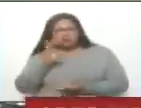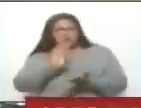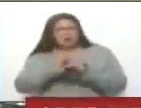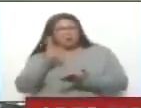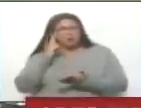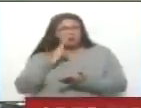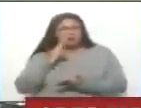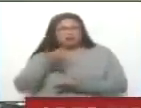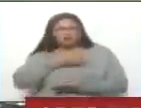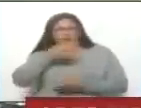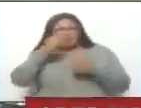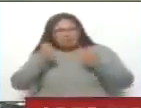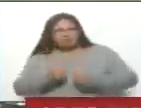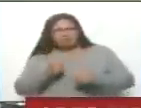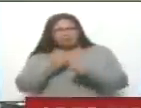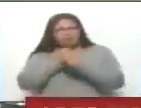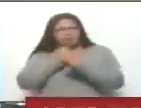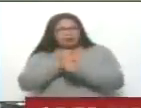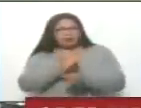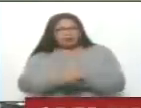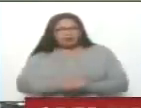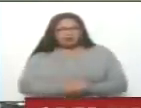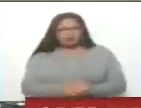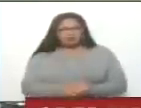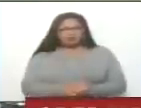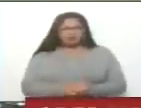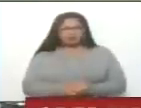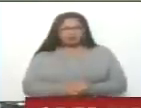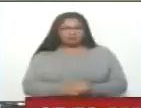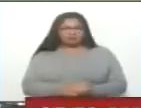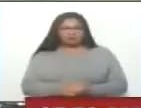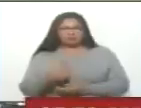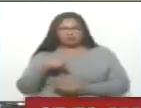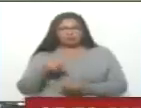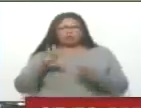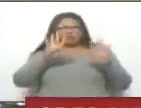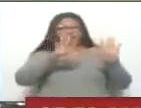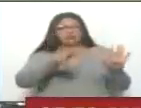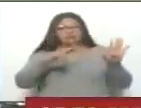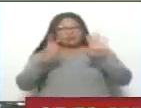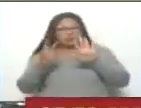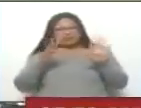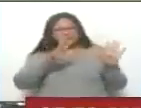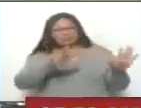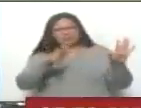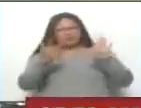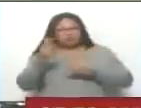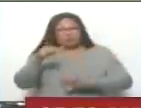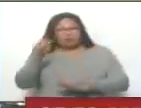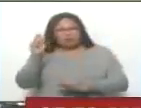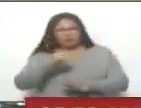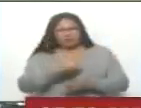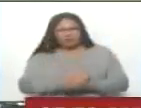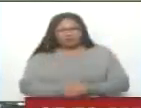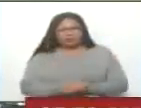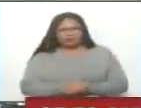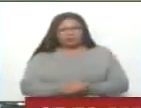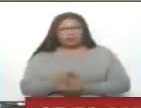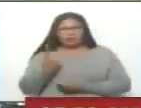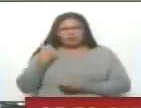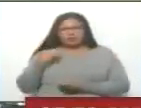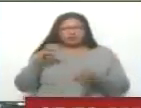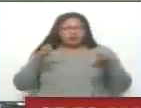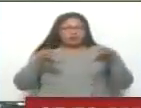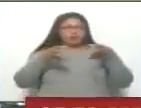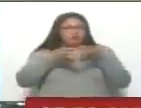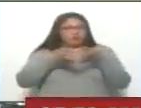Bolivariana Socialista de Trabajadores, entre el 17 y 18 de este mes, tiene una reunión,